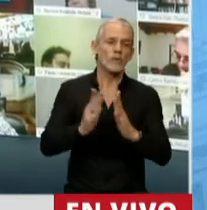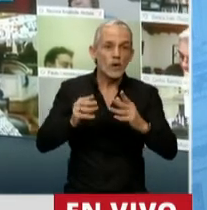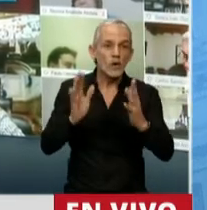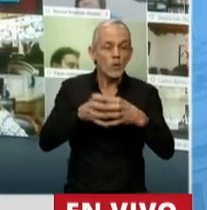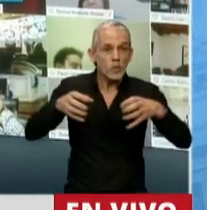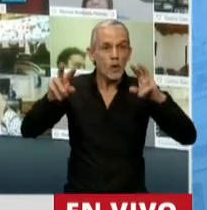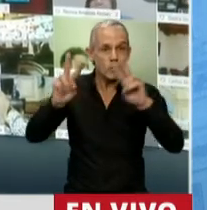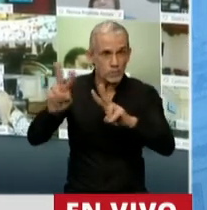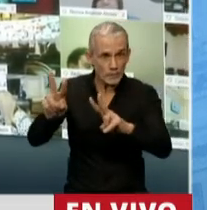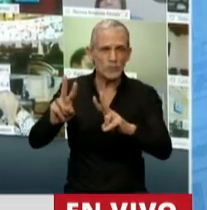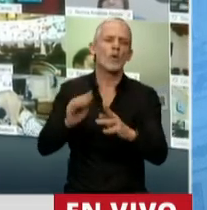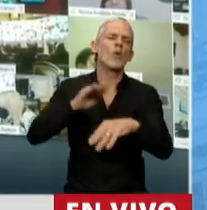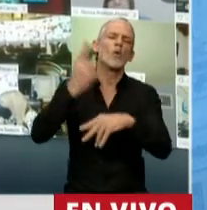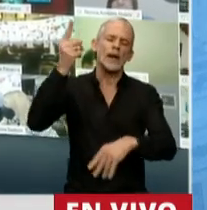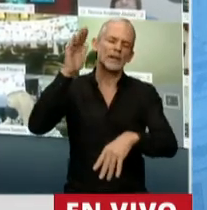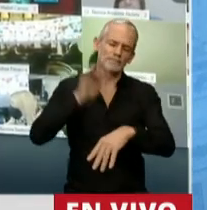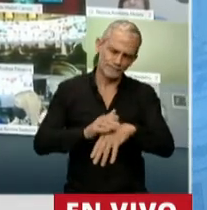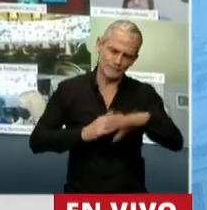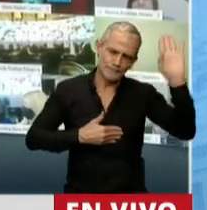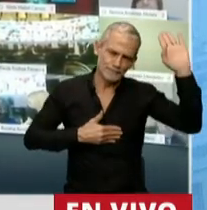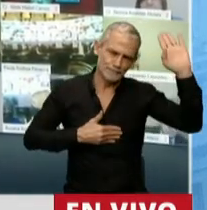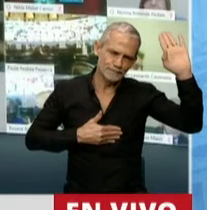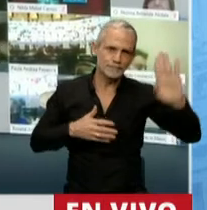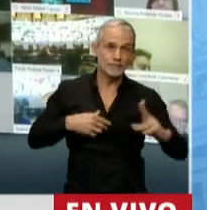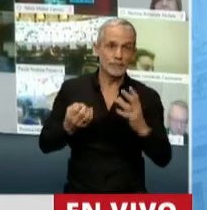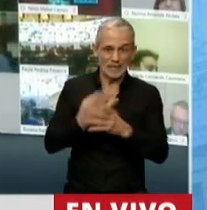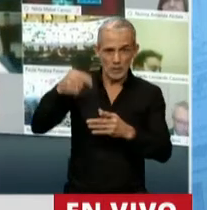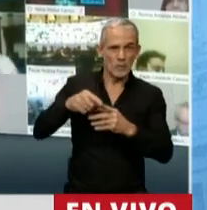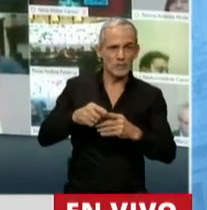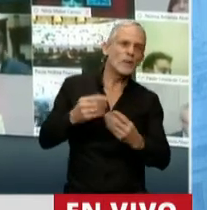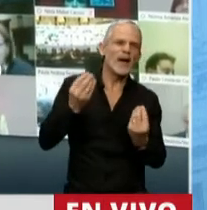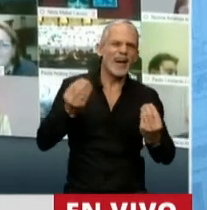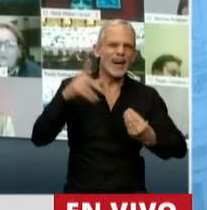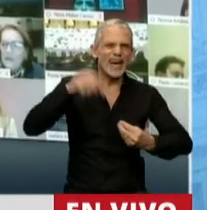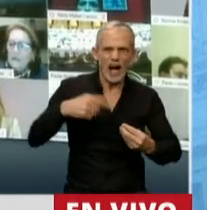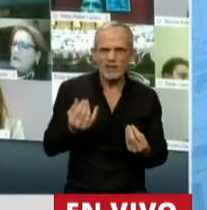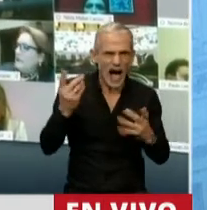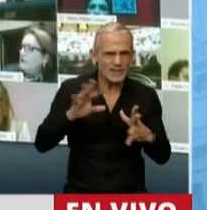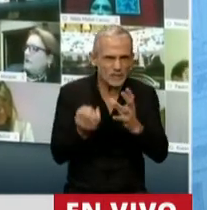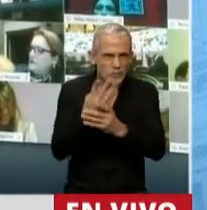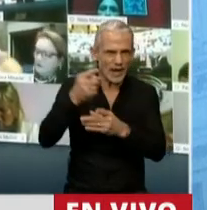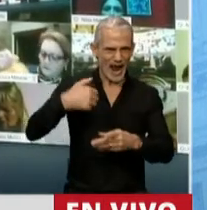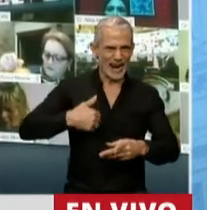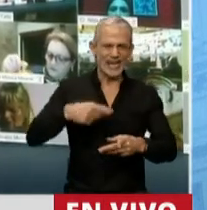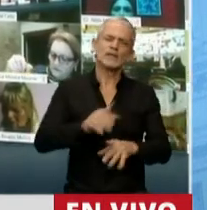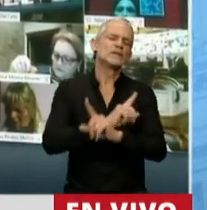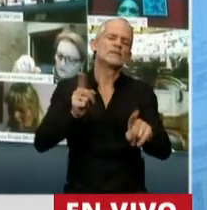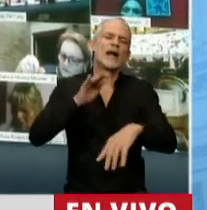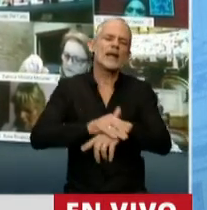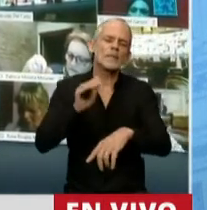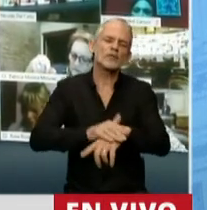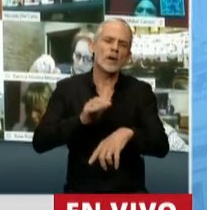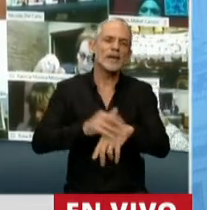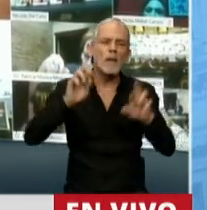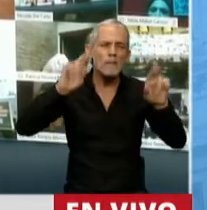que alguna vez en la vida se haga cargo y que no piense que nació desde un reposo y que viene a fundar la Argentina, que se hagan cargo de la falta